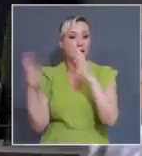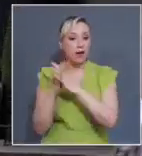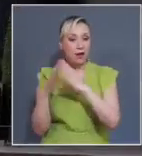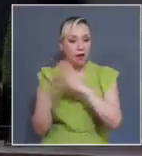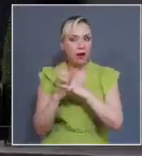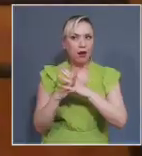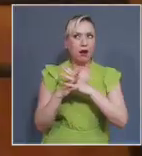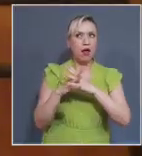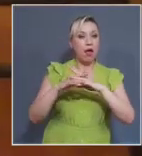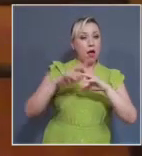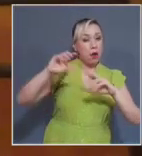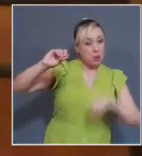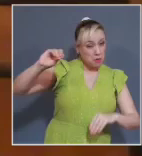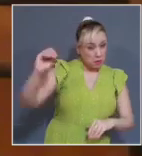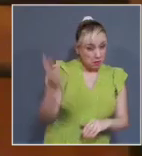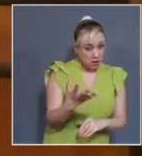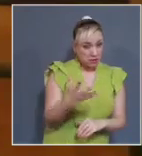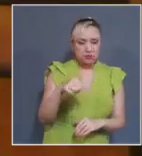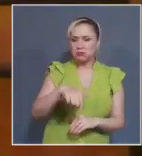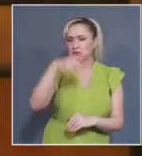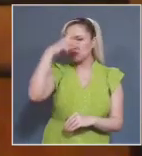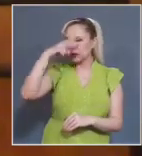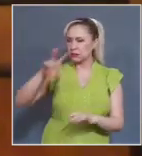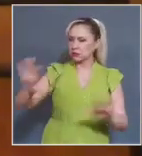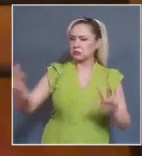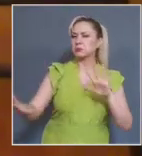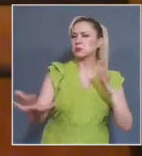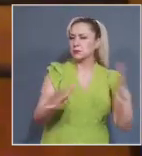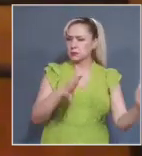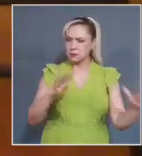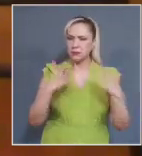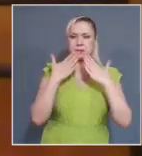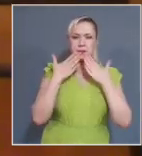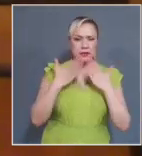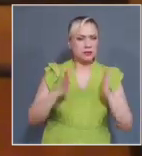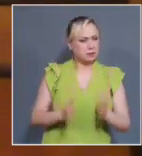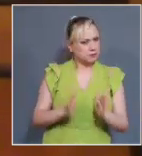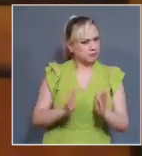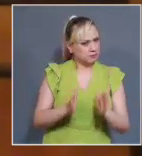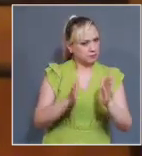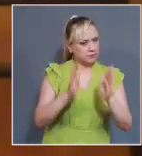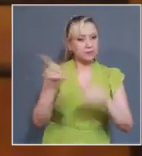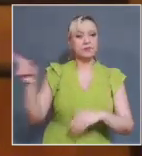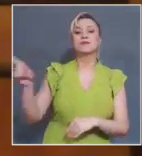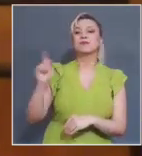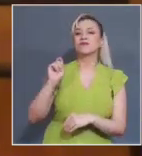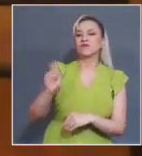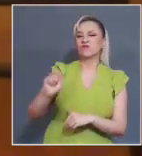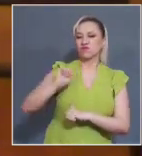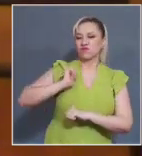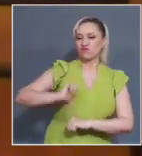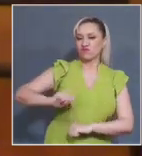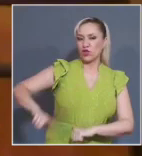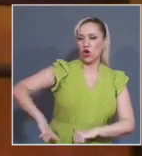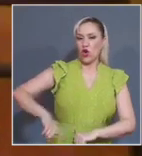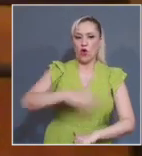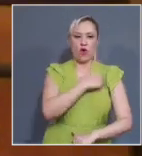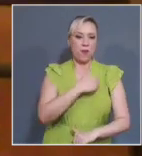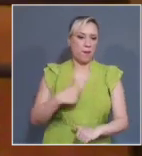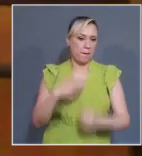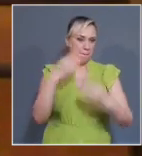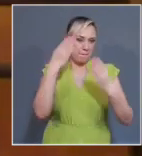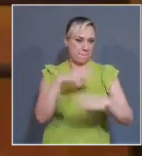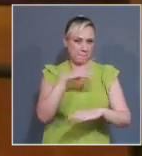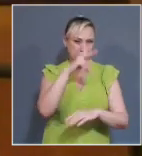nuestro país, aseguró Victoria Rodríguez Ceja, gobernadora del Banco de México. Durante la presentación